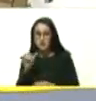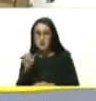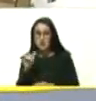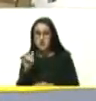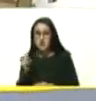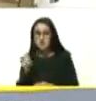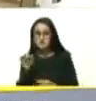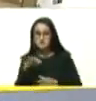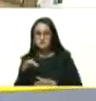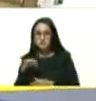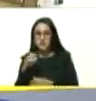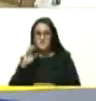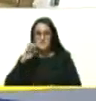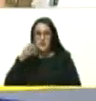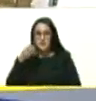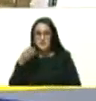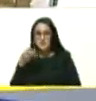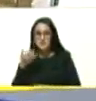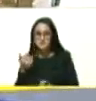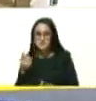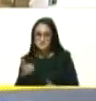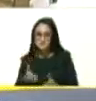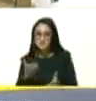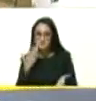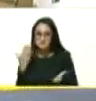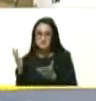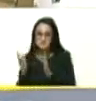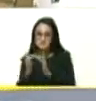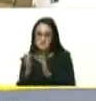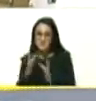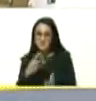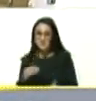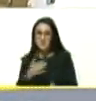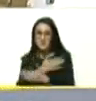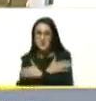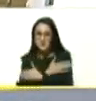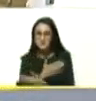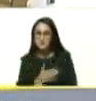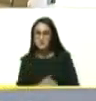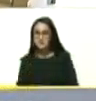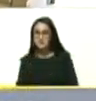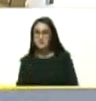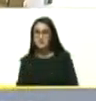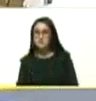estamos sembrando maíz, presidente. Así que bueno, adelante. Fuerte abrazo.